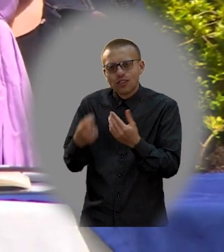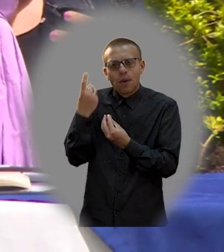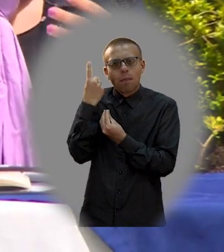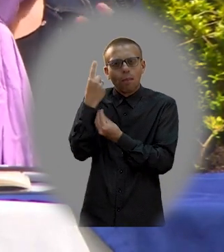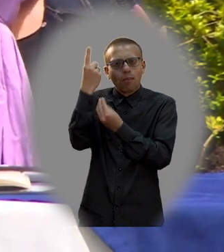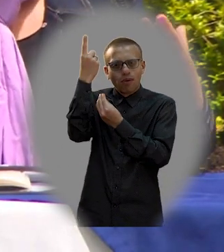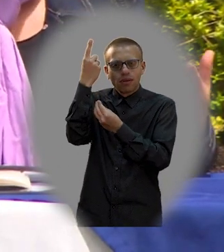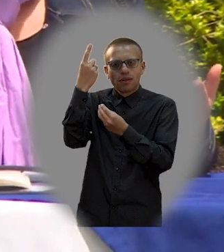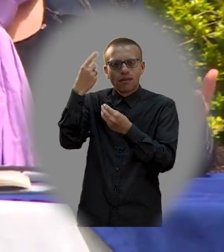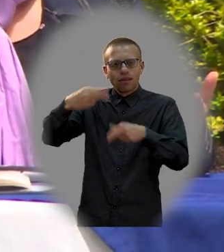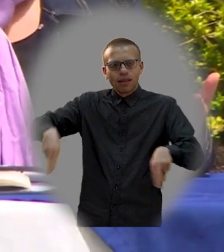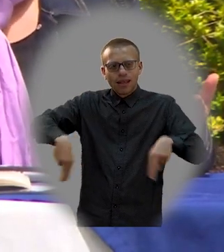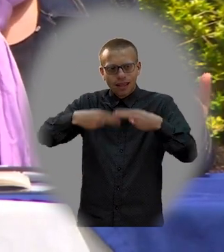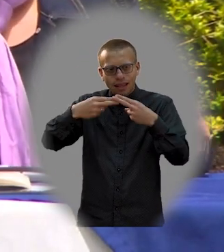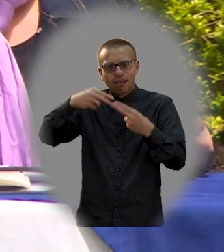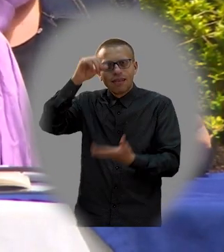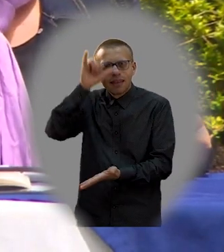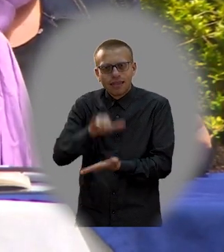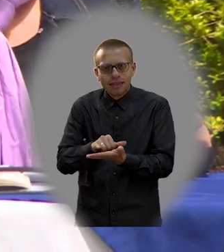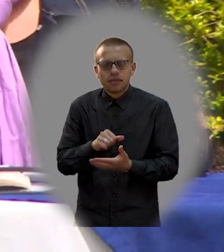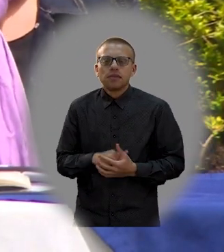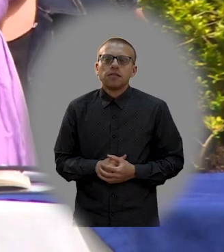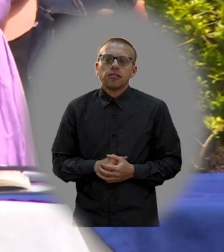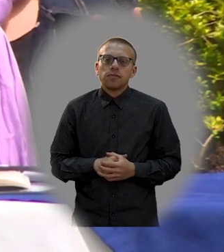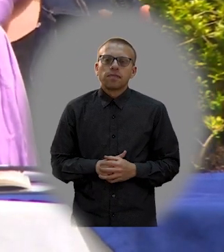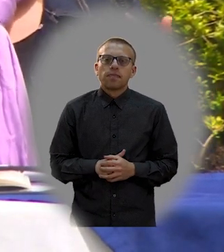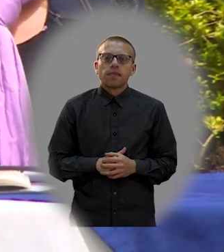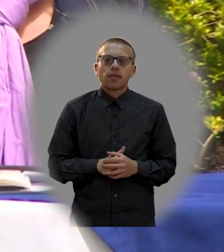que además pocas universidades